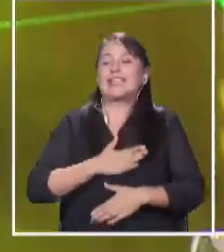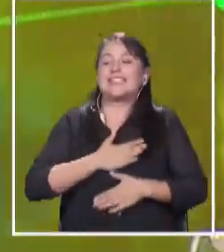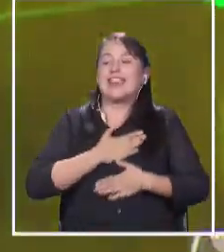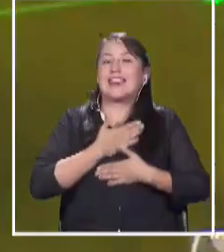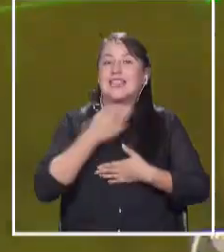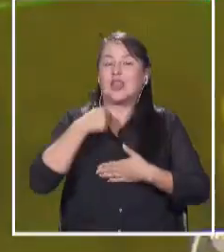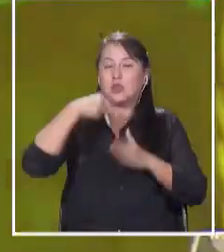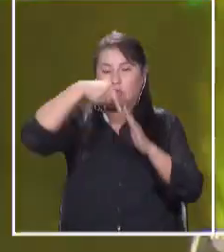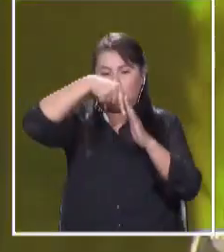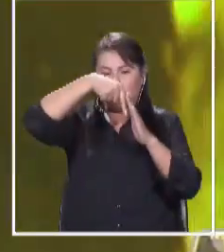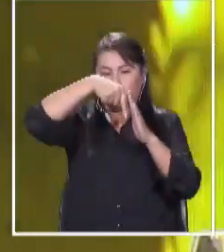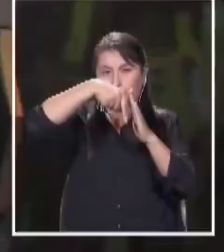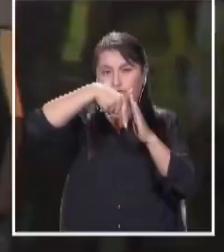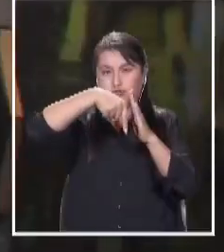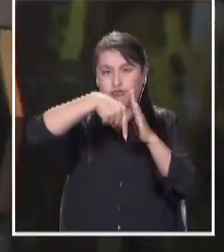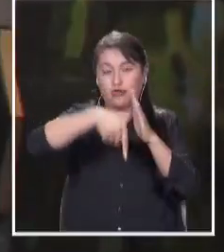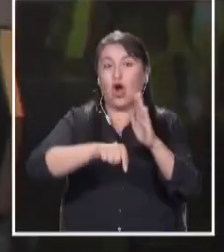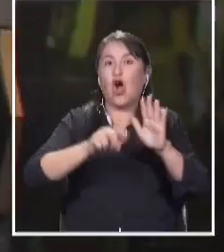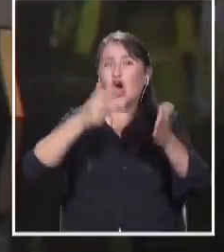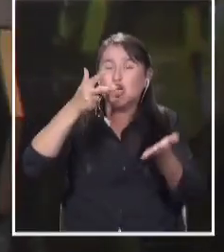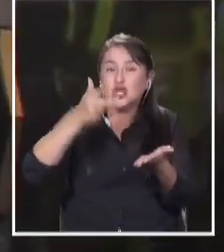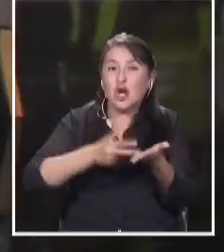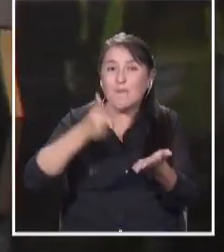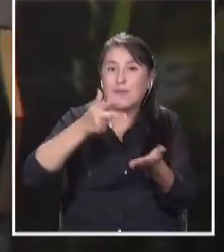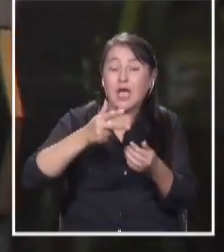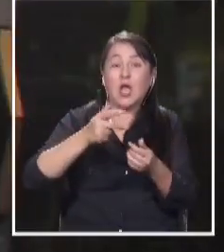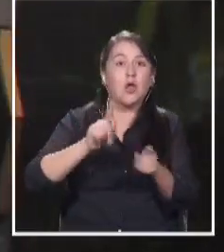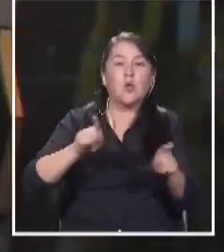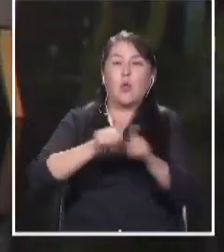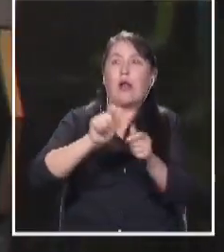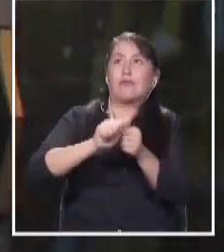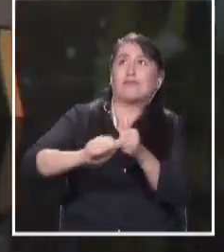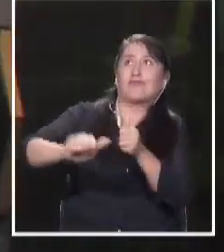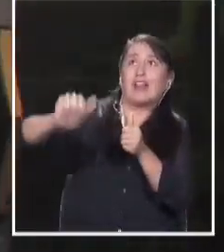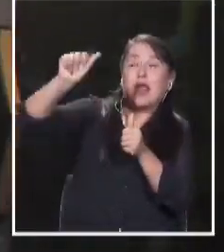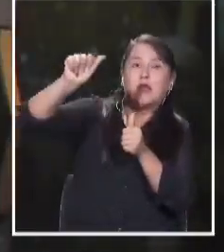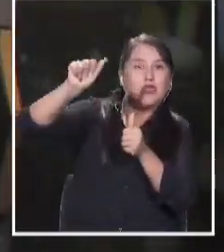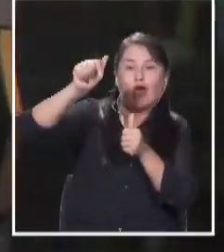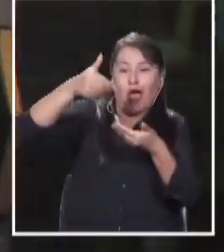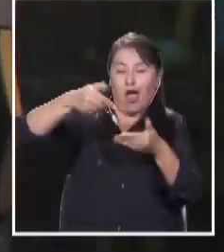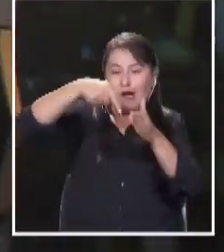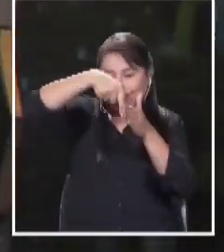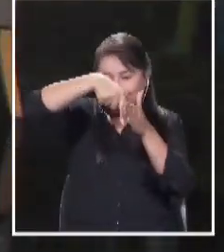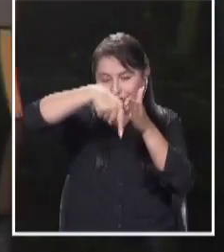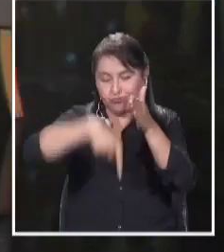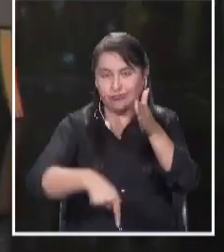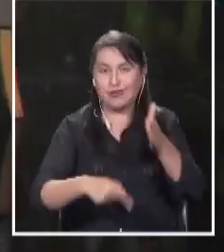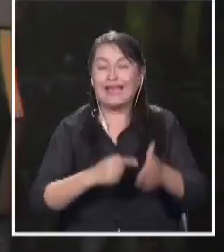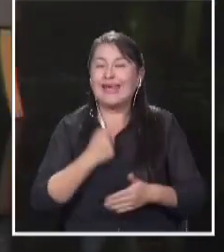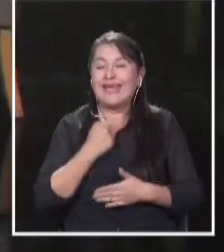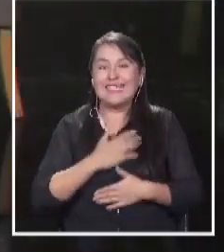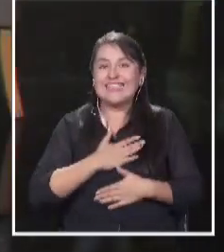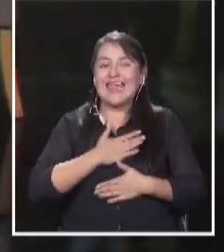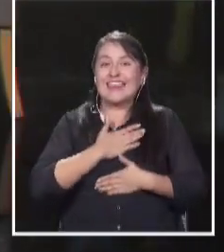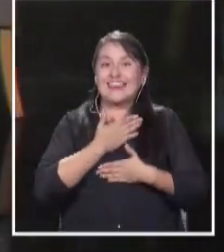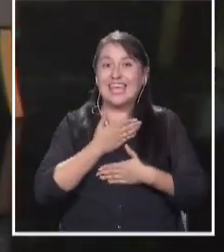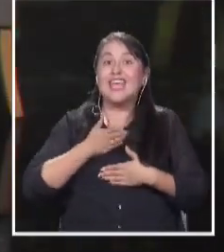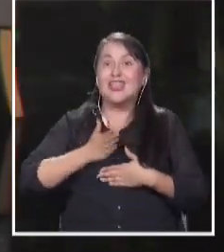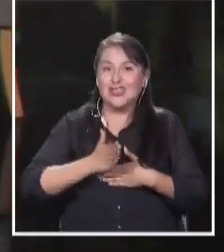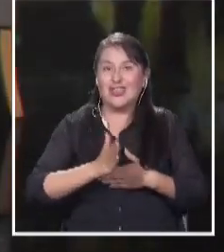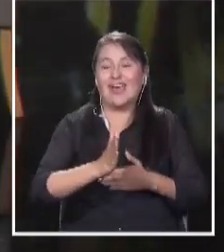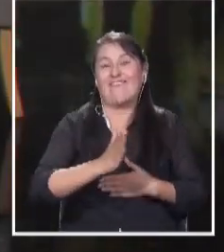bajando? O sea, son 8.000 metros, es como ir al espacio, es casi tan raro como ir al espacio. Sí, bueno, no solamente qué es lo que sentí, sino que lo que todavía